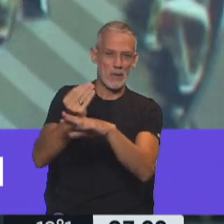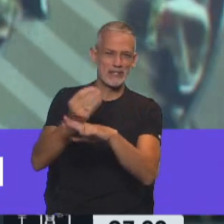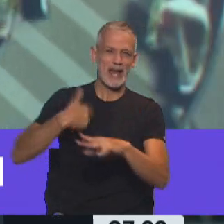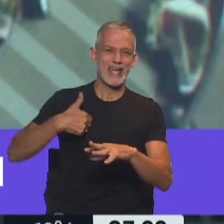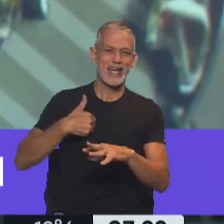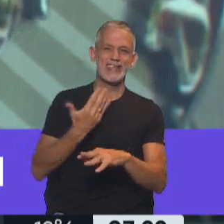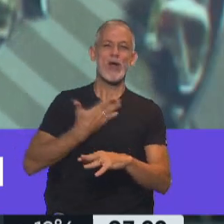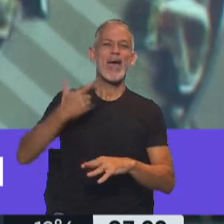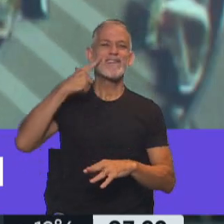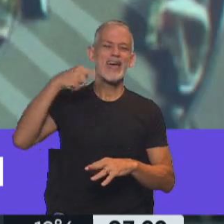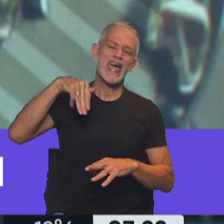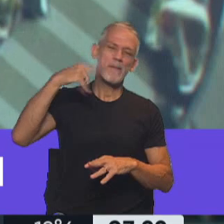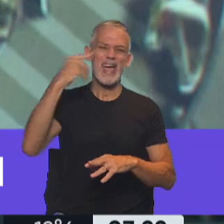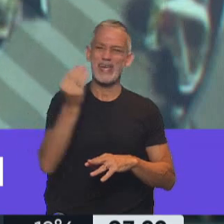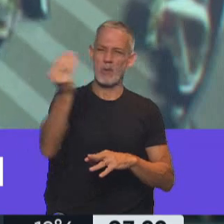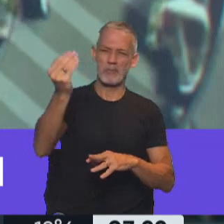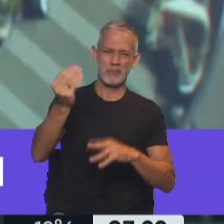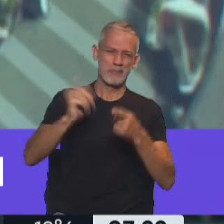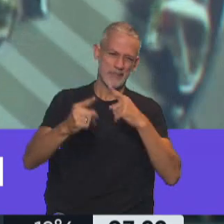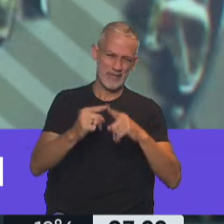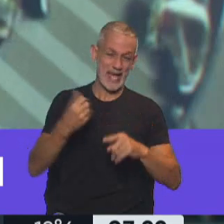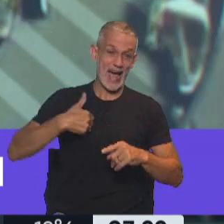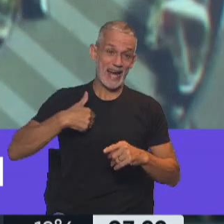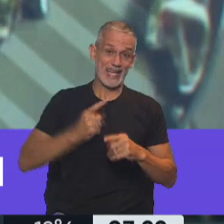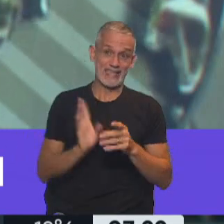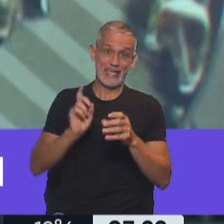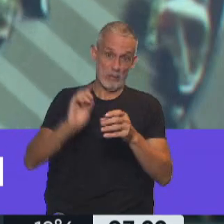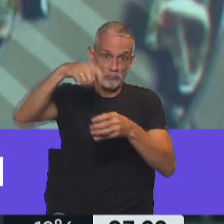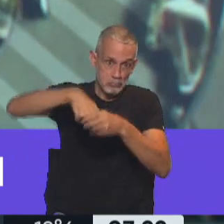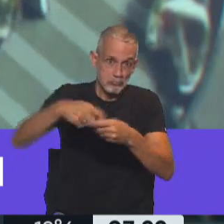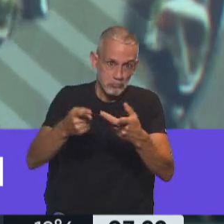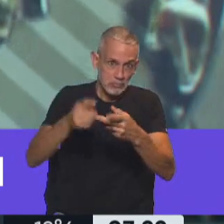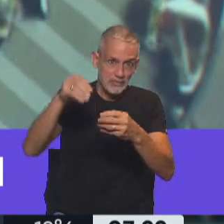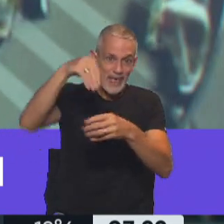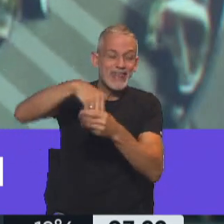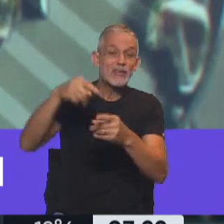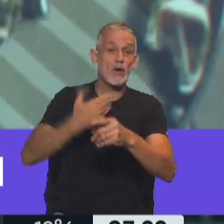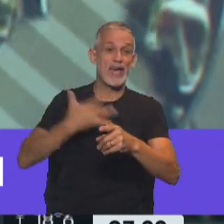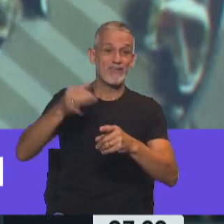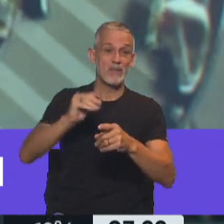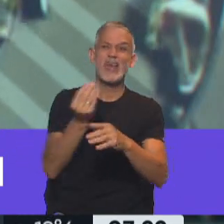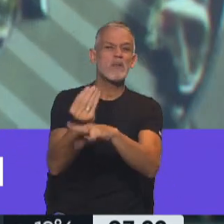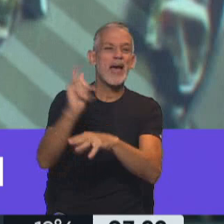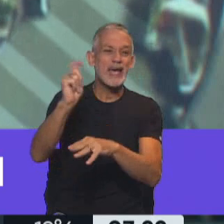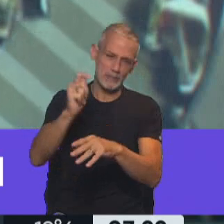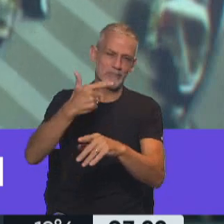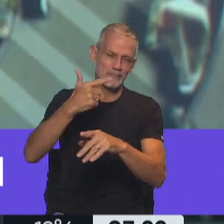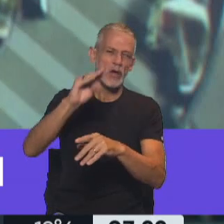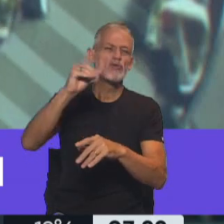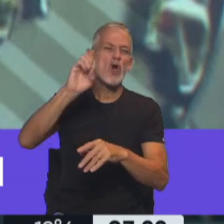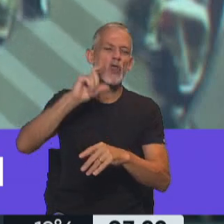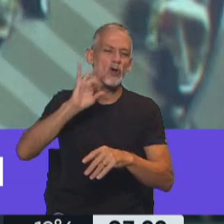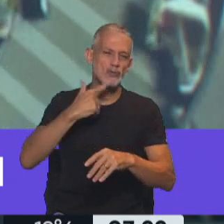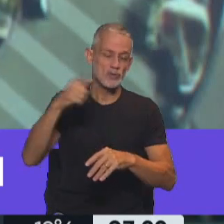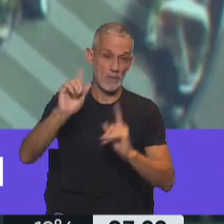Monetario Internacional, que es un puesto que, como Argentina es miembro del Fondo Monetario, tiene su representante. Si podemos ver